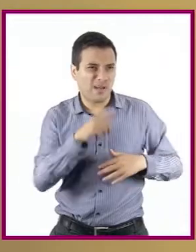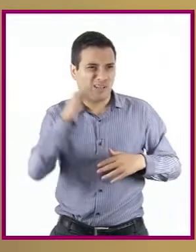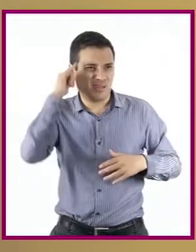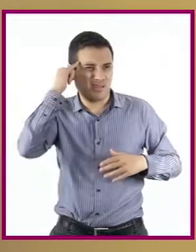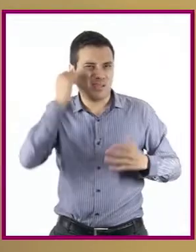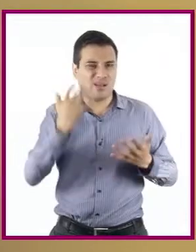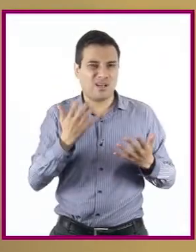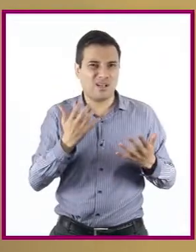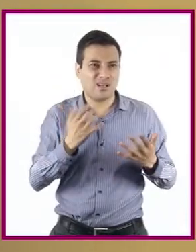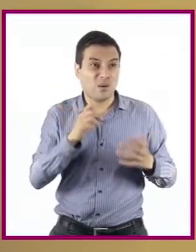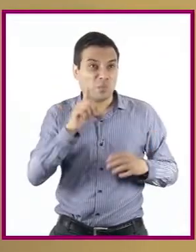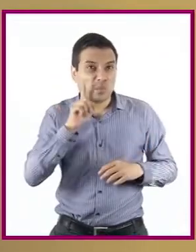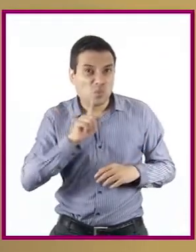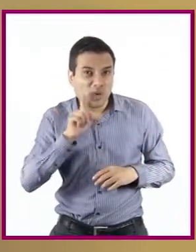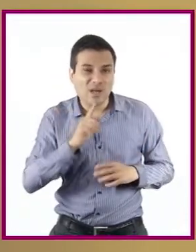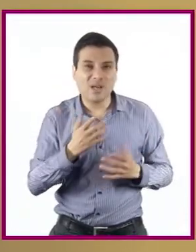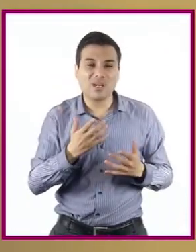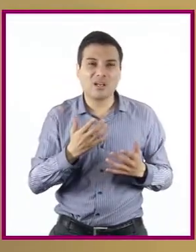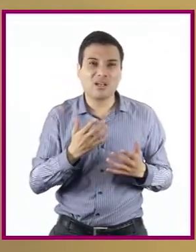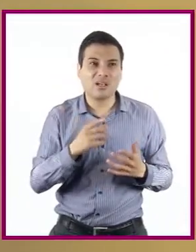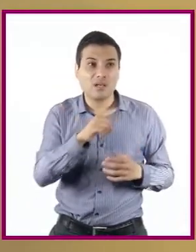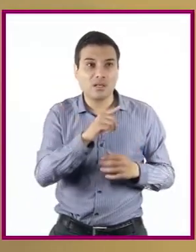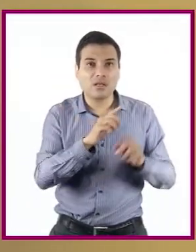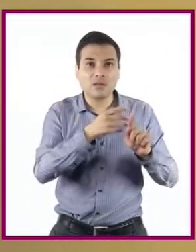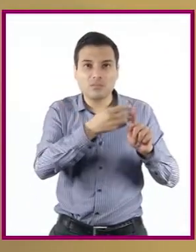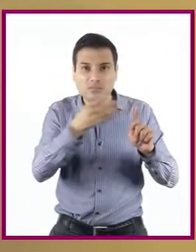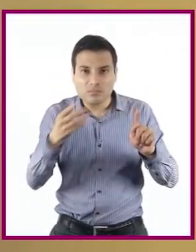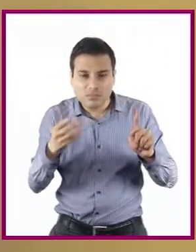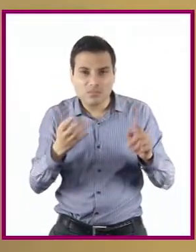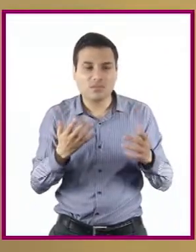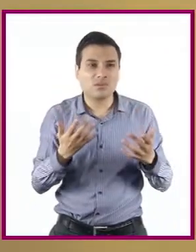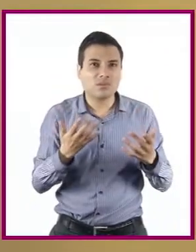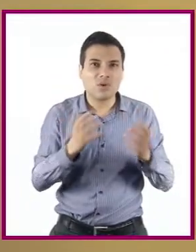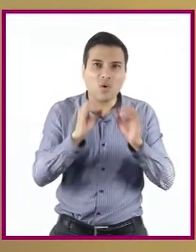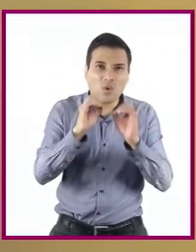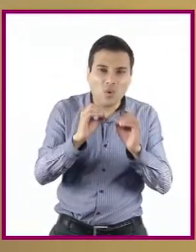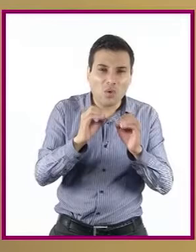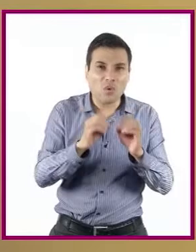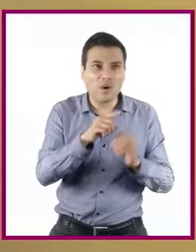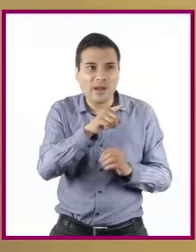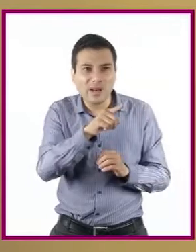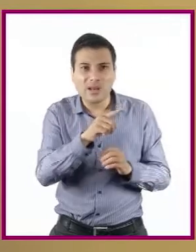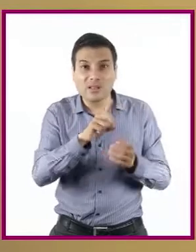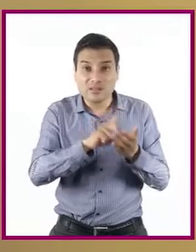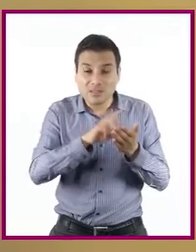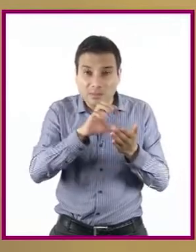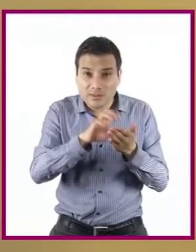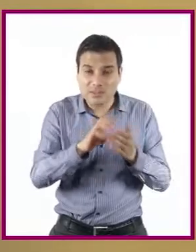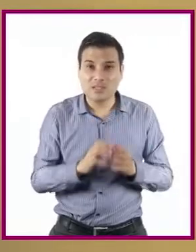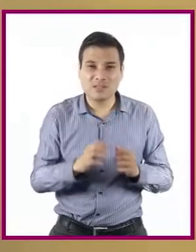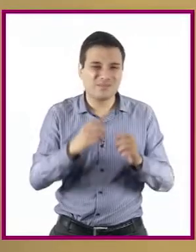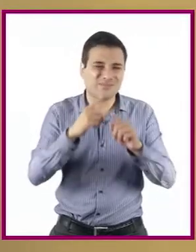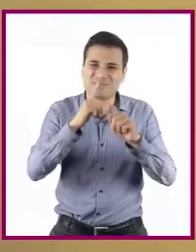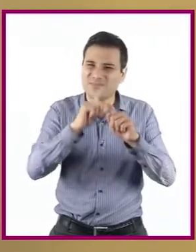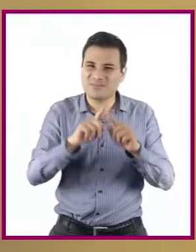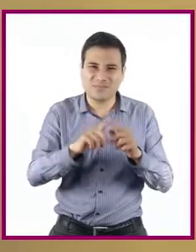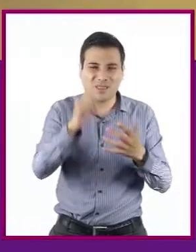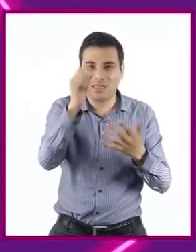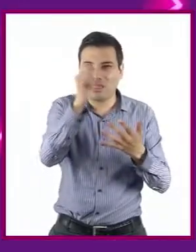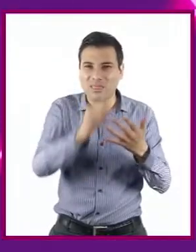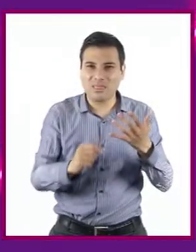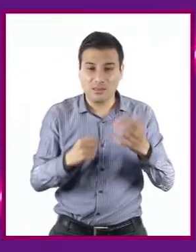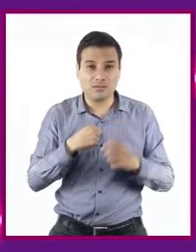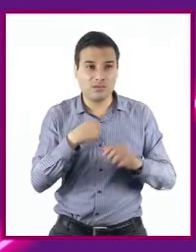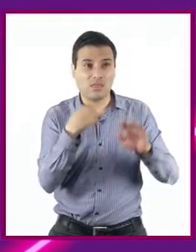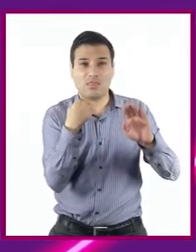cultura, por ser mujer, por tener preferencias sexuales diversas, por presentar una discapacidad, entre otras.